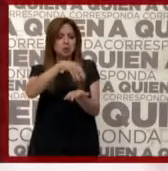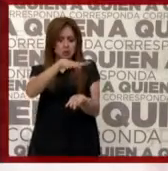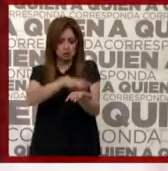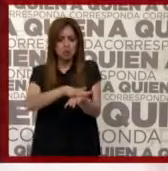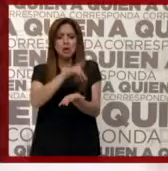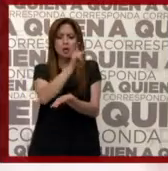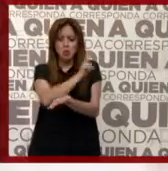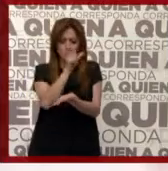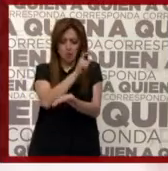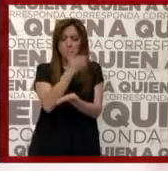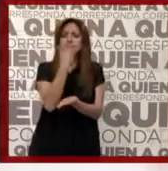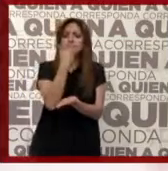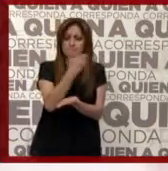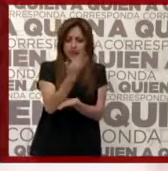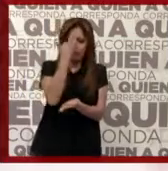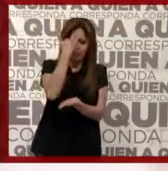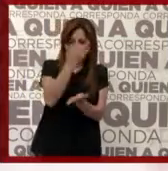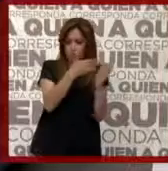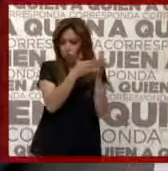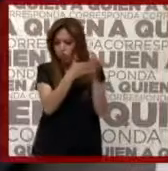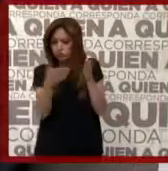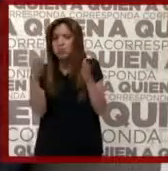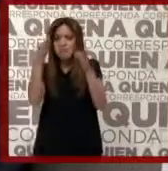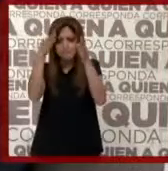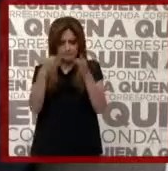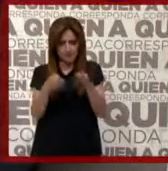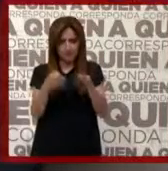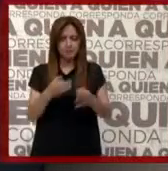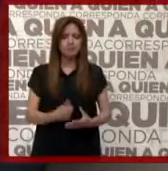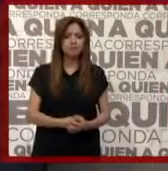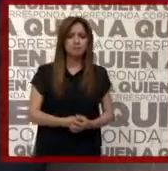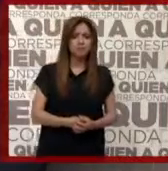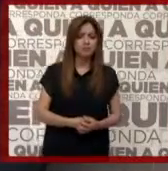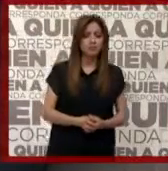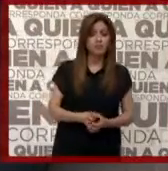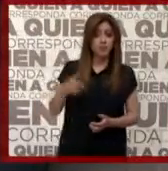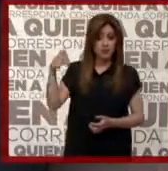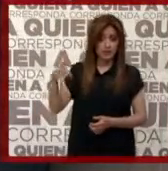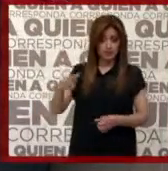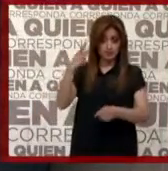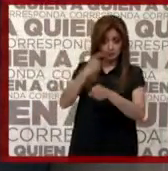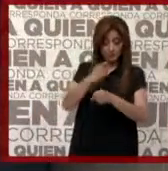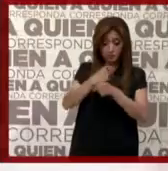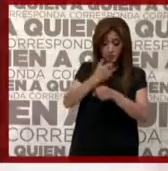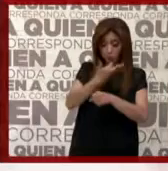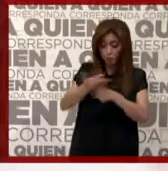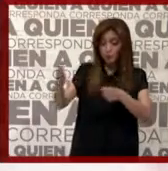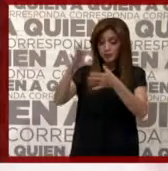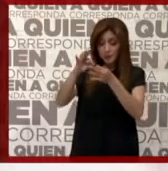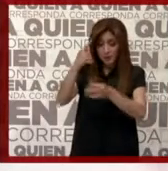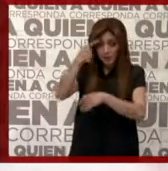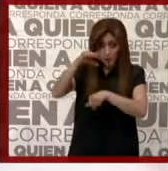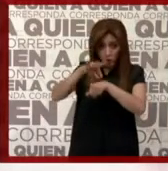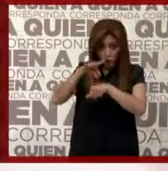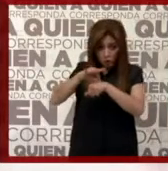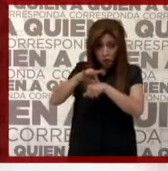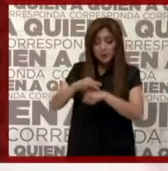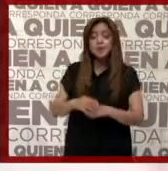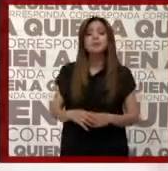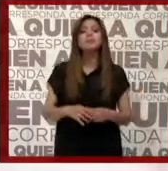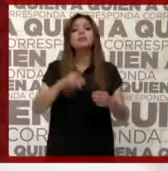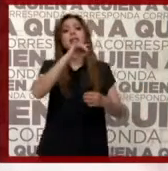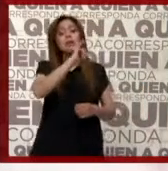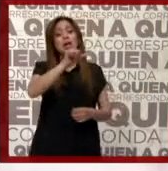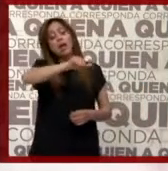tiempo que se la dieron es correcto entonces ahí ha pasado un proceso para volverle a ver el medio y la otra es son casos en donde nosotros no tenemos